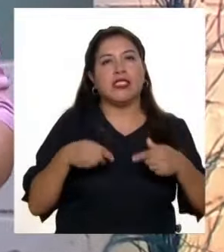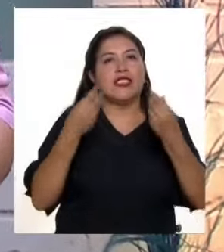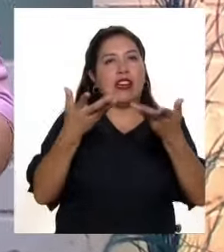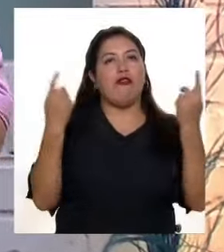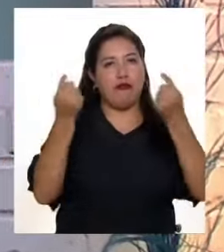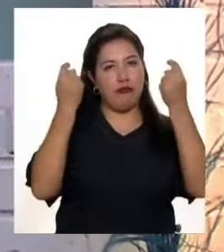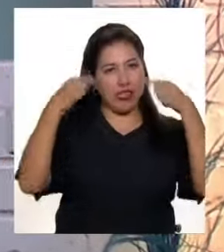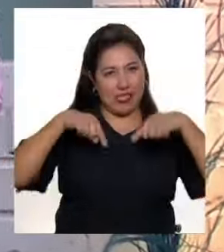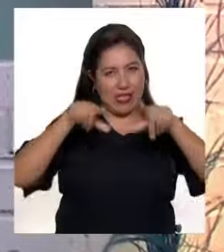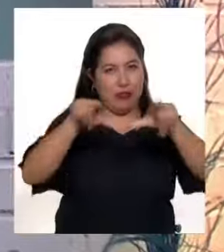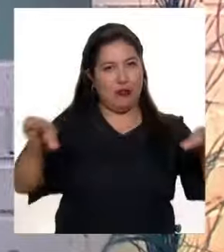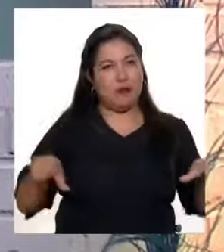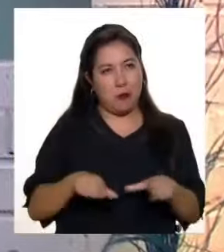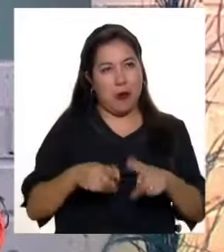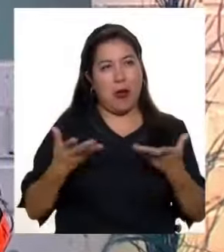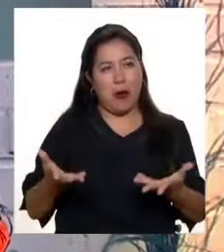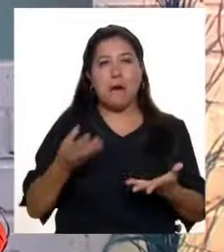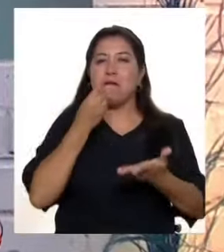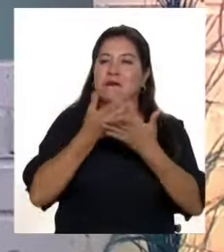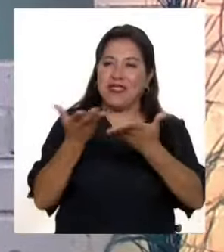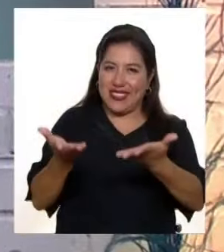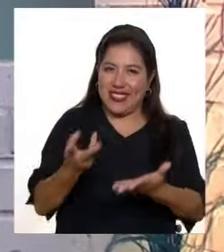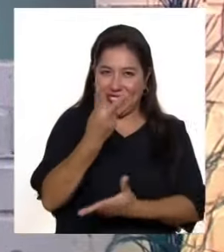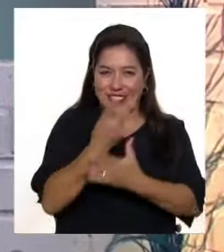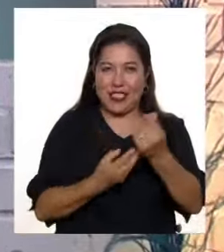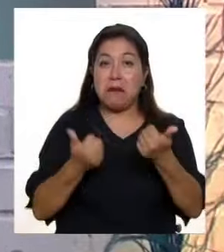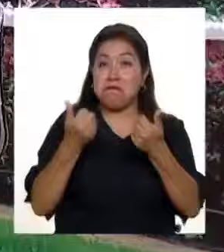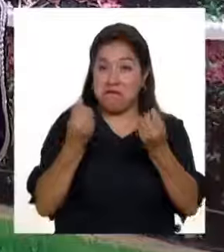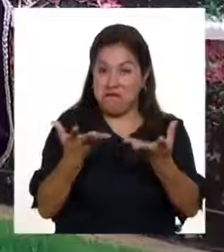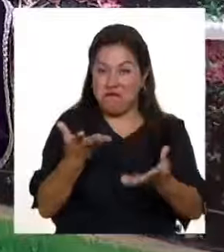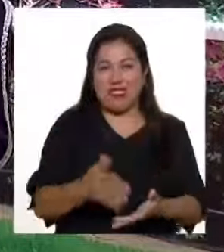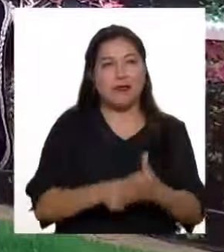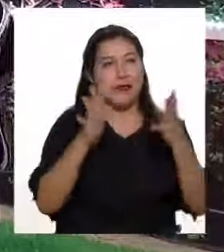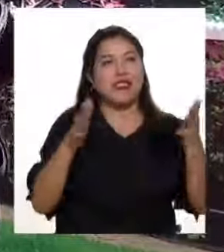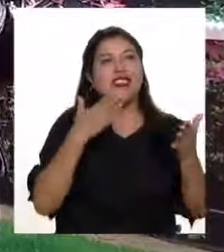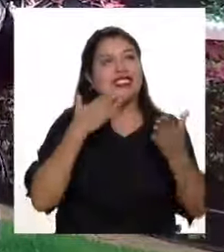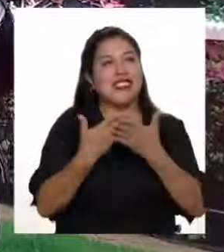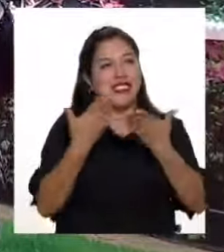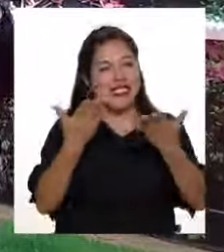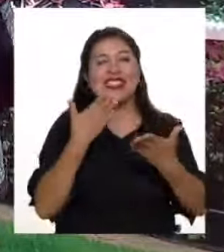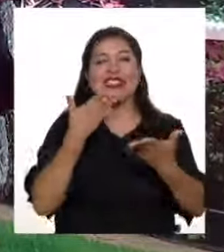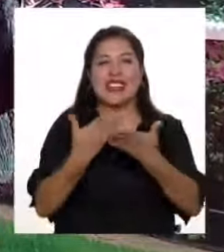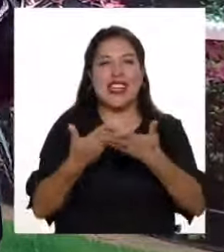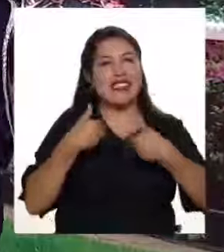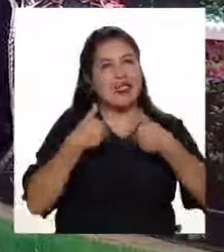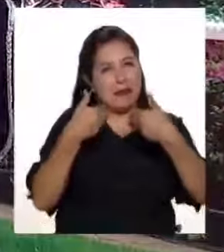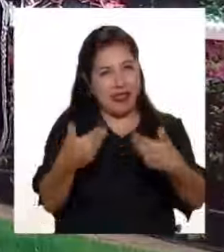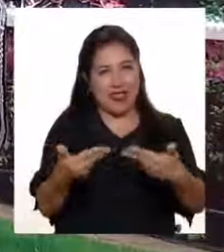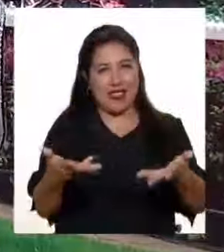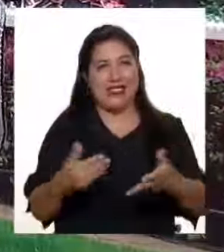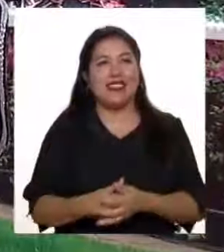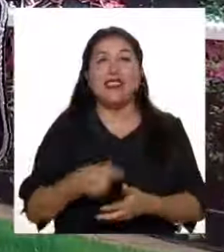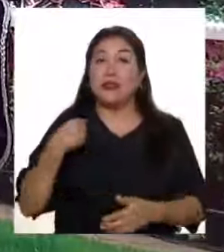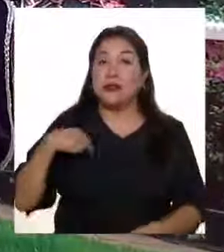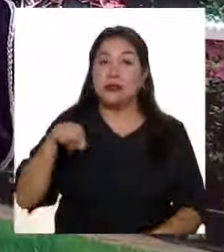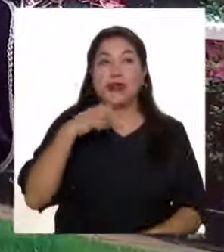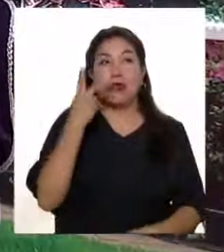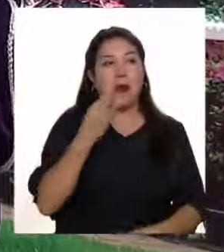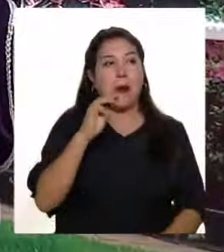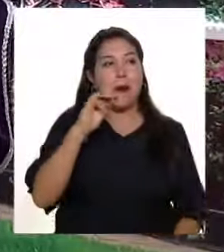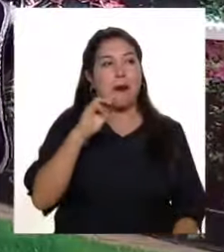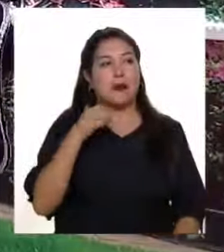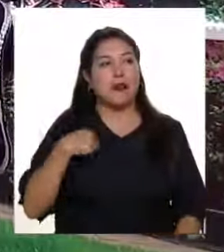al estudio para que nos puedan bailar. Bienvenidas, chicas, ¿cómo están? Muchísimas gracias por la invitación. Nosotras somos Machita